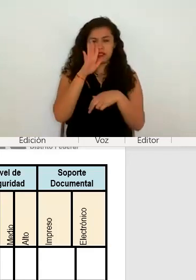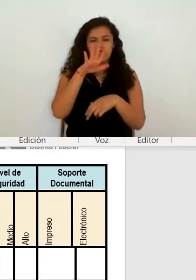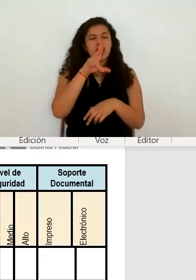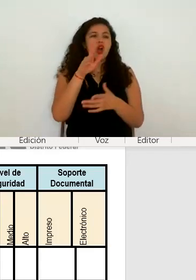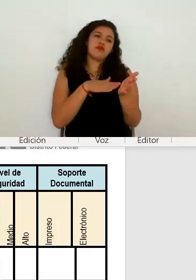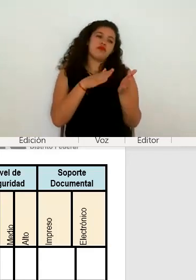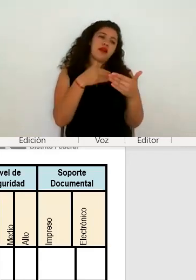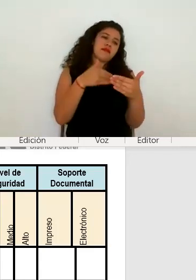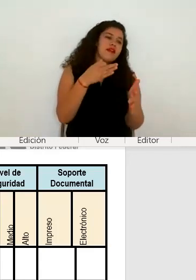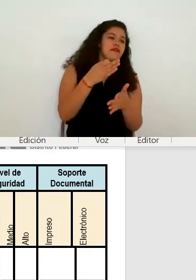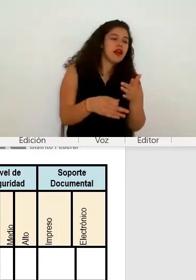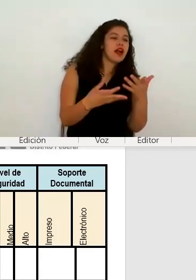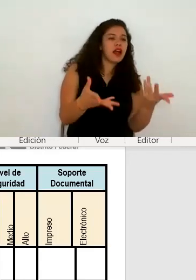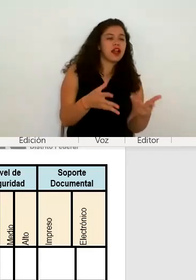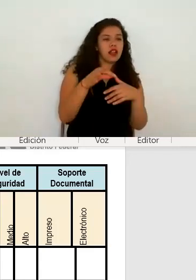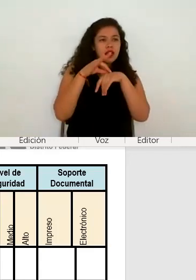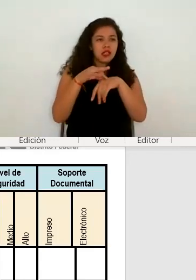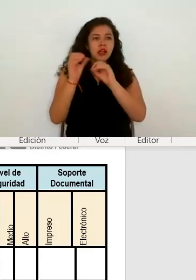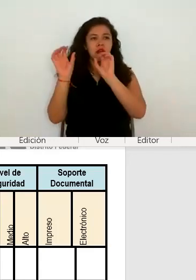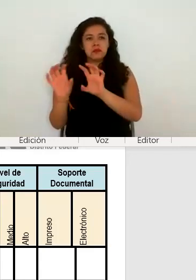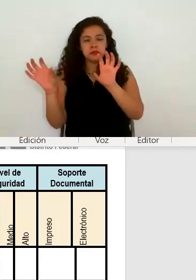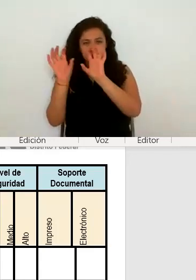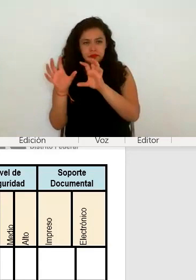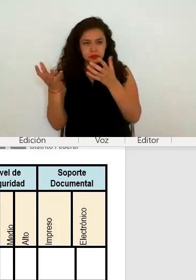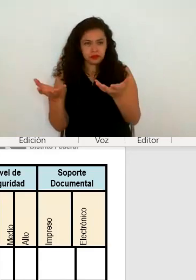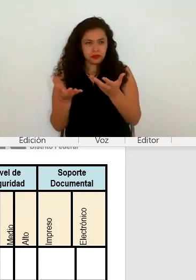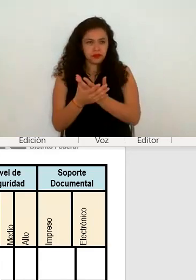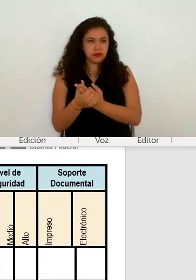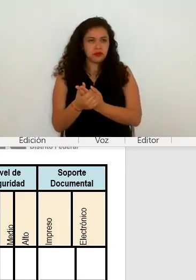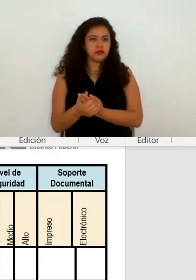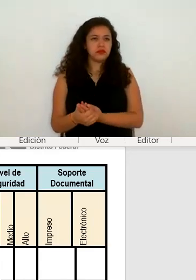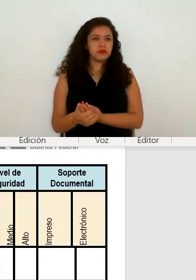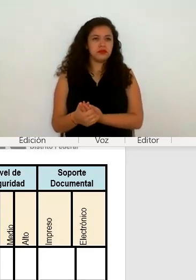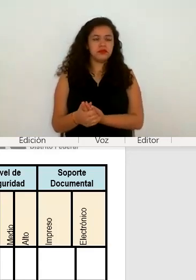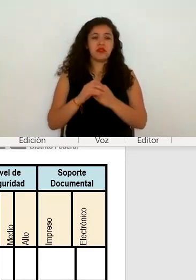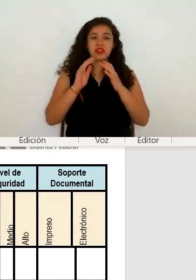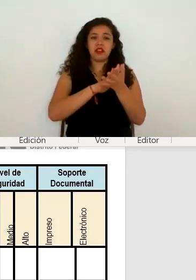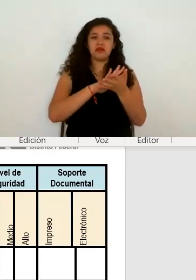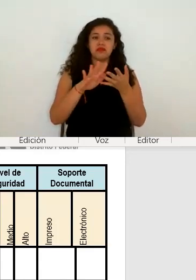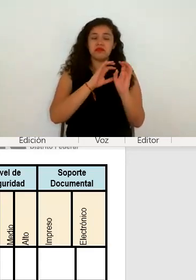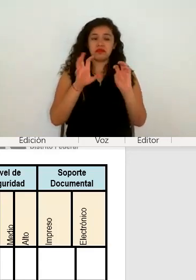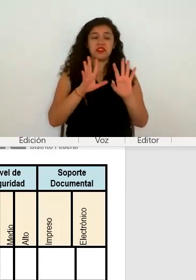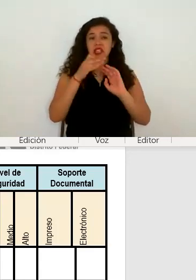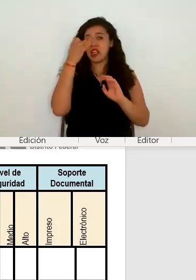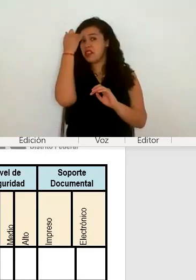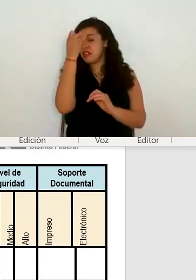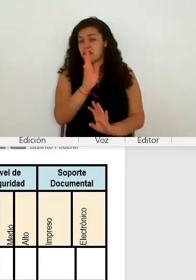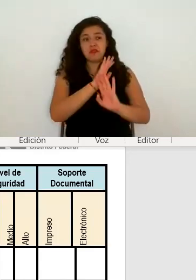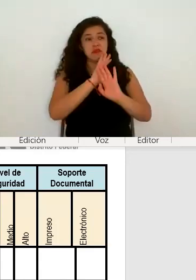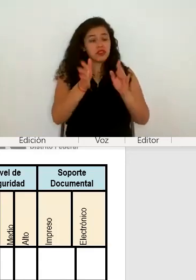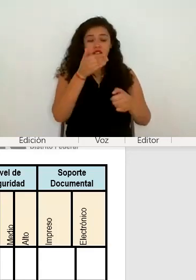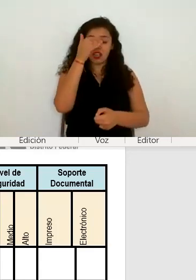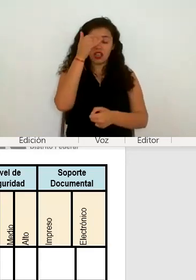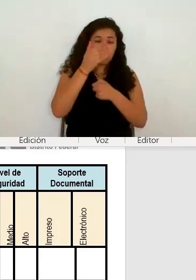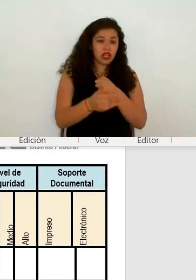expedientes, tanto físicos como electrónicos, ya se destruyeron porque ya cumplieron su función, ya cumplieron